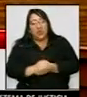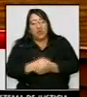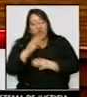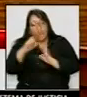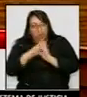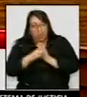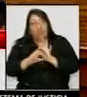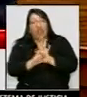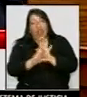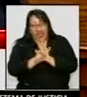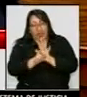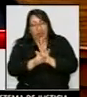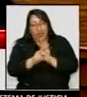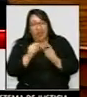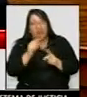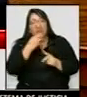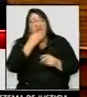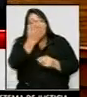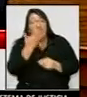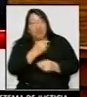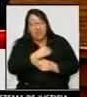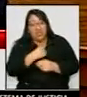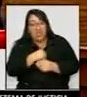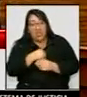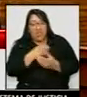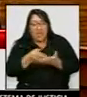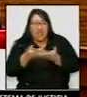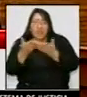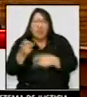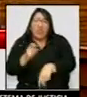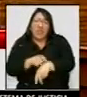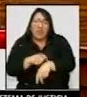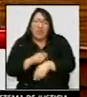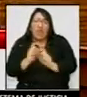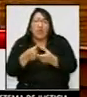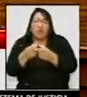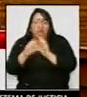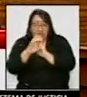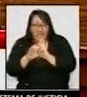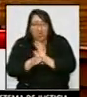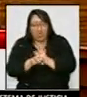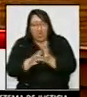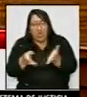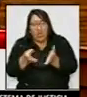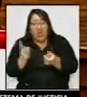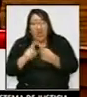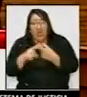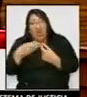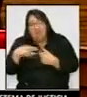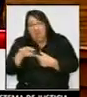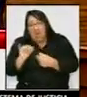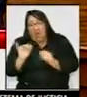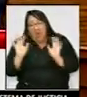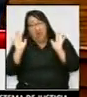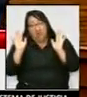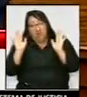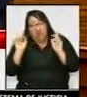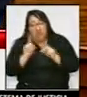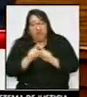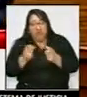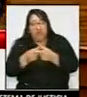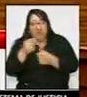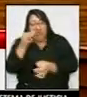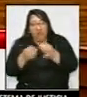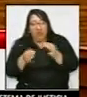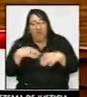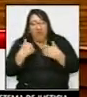proyectos de ley propuestos por el Ejecutivo, le demos un plazo a la Comisión de Constitución hasta el miércoles y también a la Comisión de